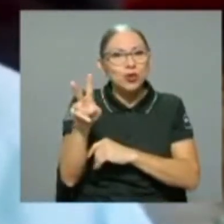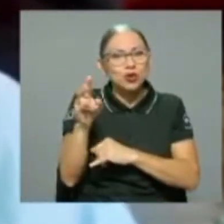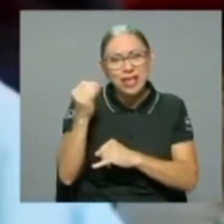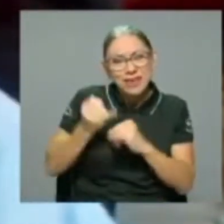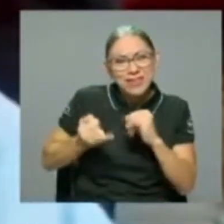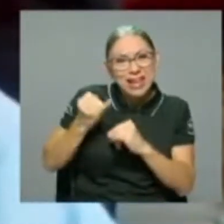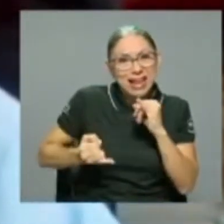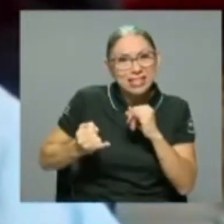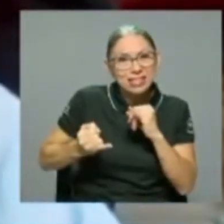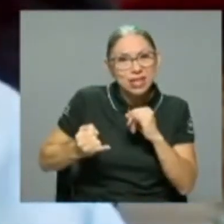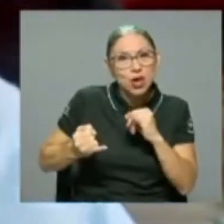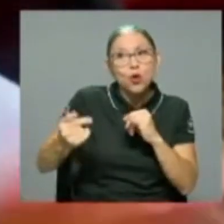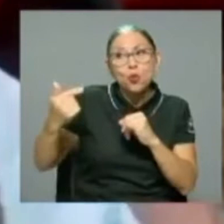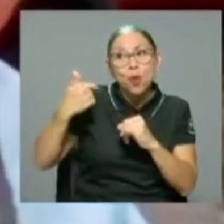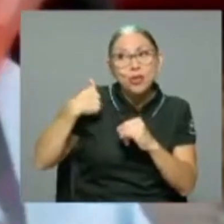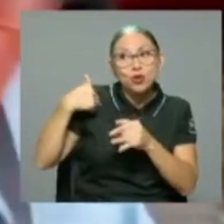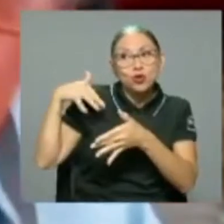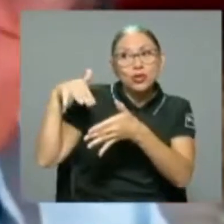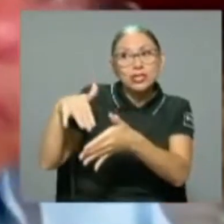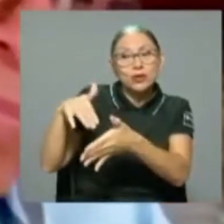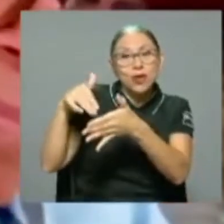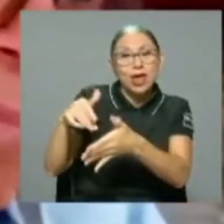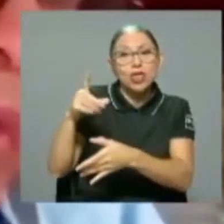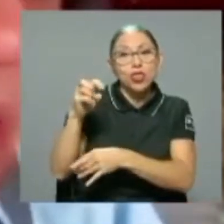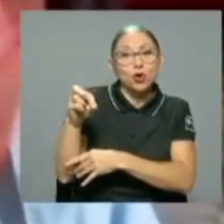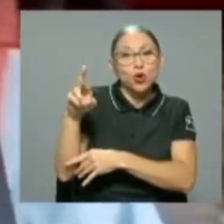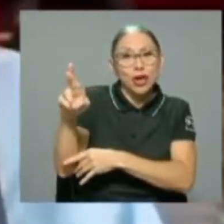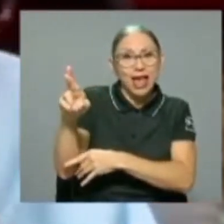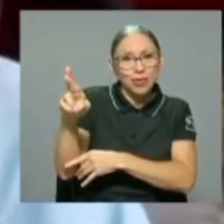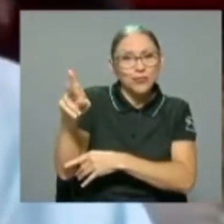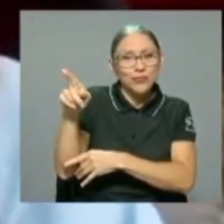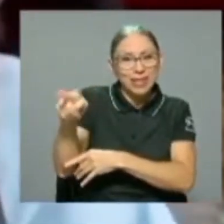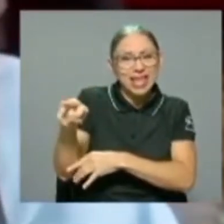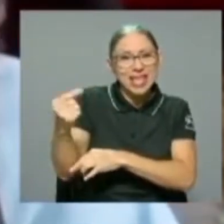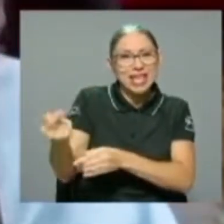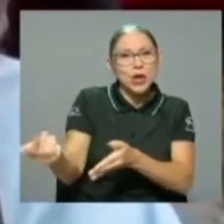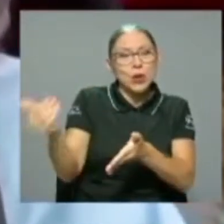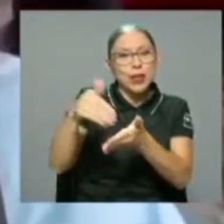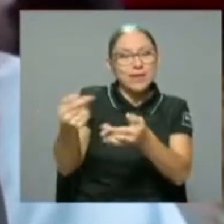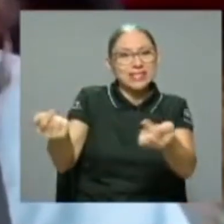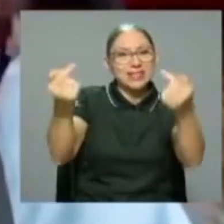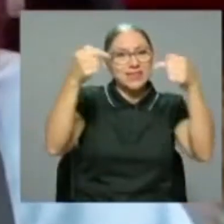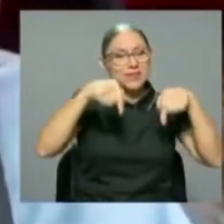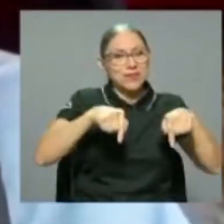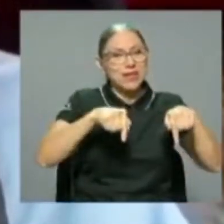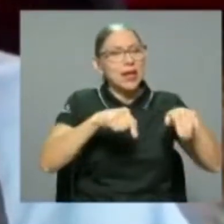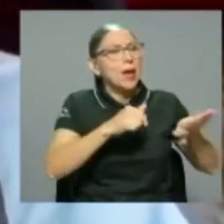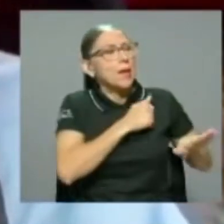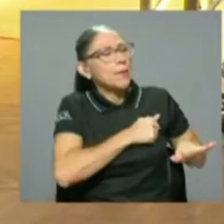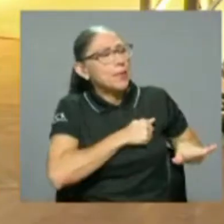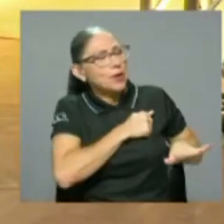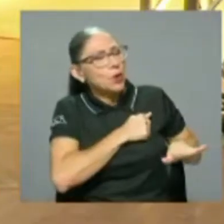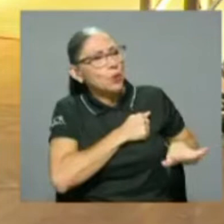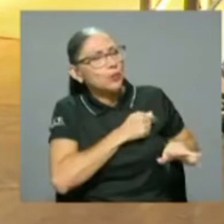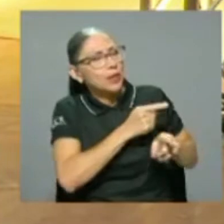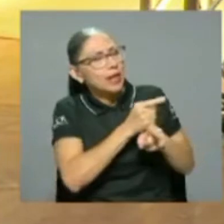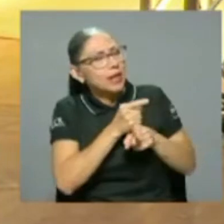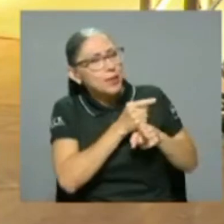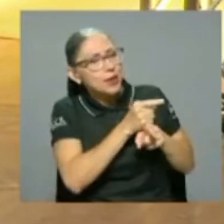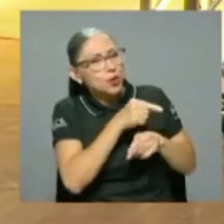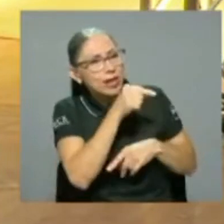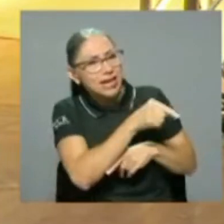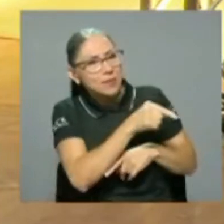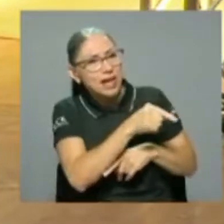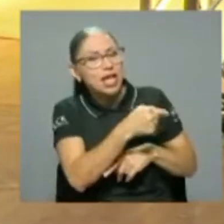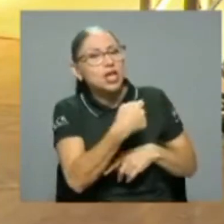regresé de mi doctorado y mi postdoctorado en el extranjero. Perdón, don Fernando, déjeme corregirme ahí. Yo